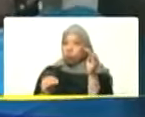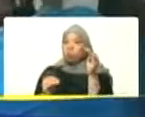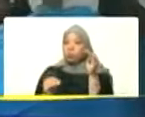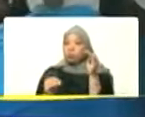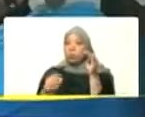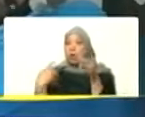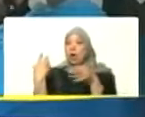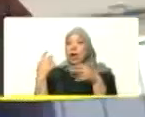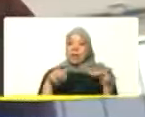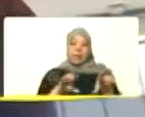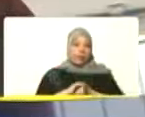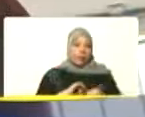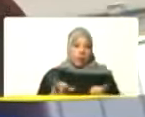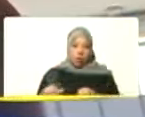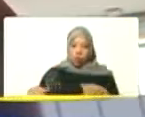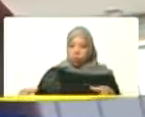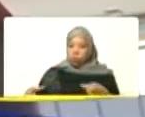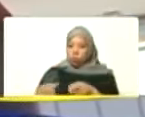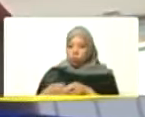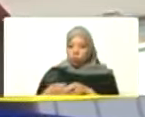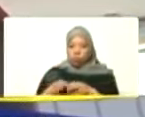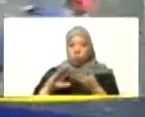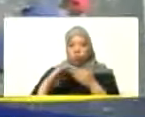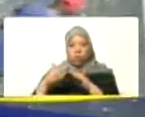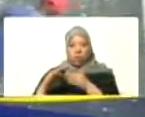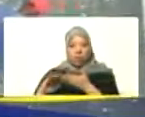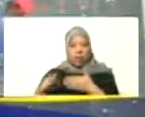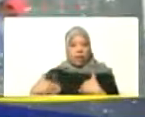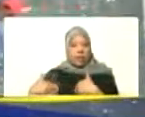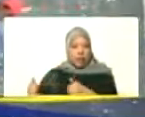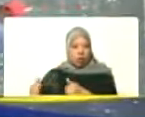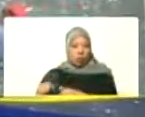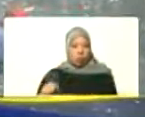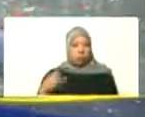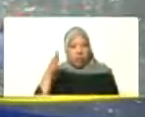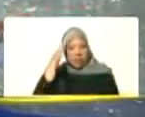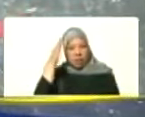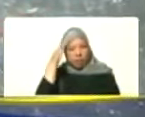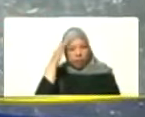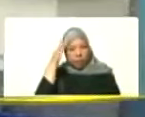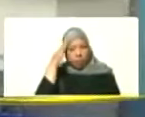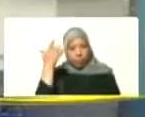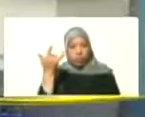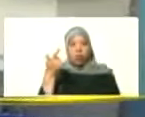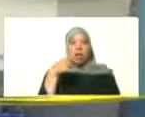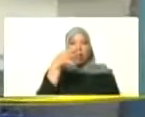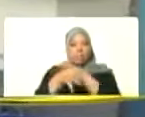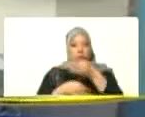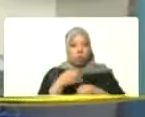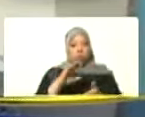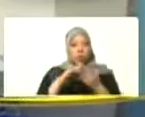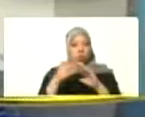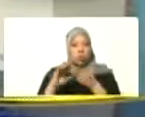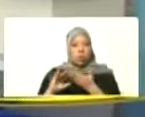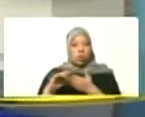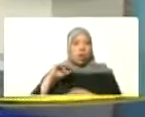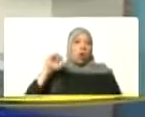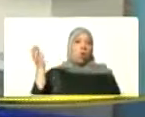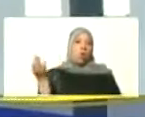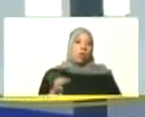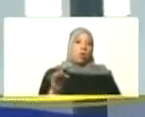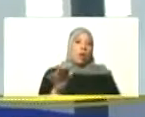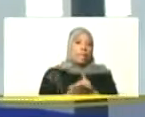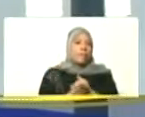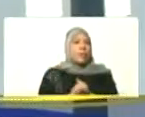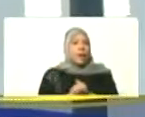crearon sus brigadas de salud, pero yo quiero que sea Carmen, presidente, primero la que nos hable de la comunidad. Estamos en Las Clavellinas, en Guarenas. Adelante,